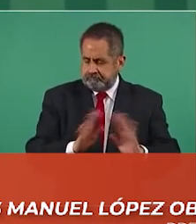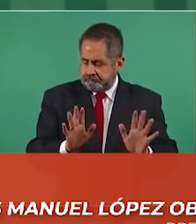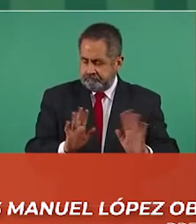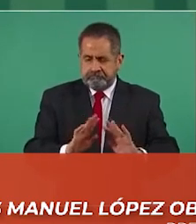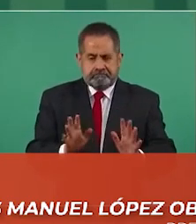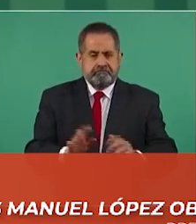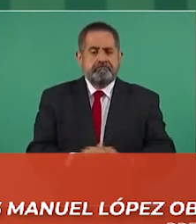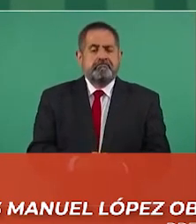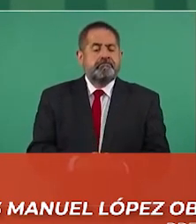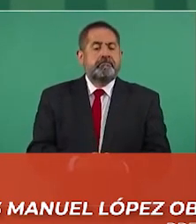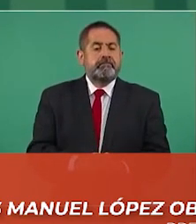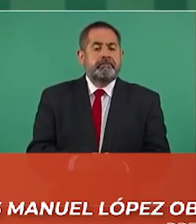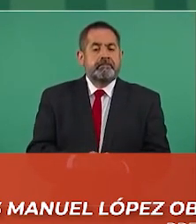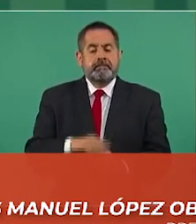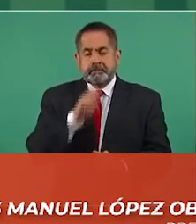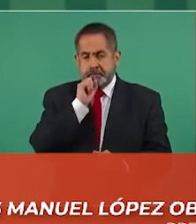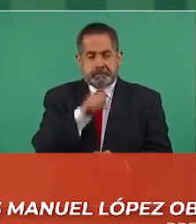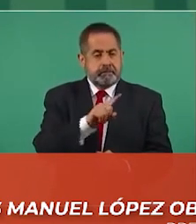también